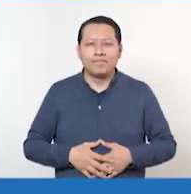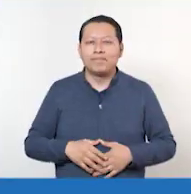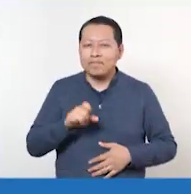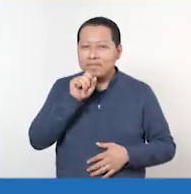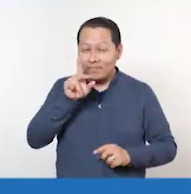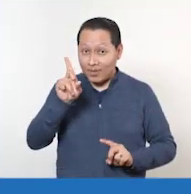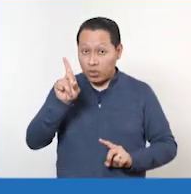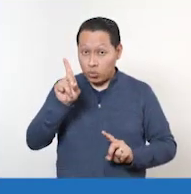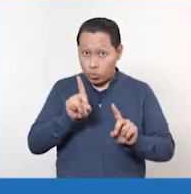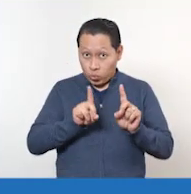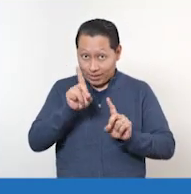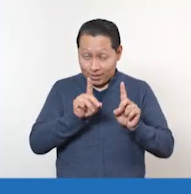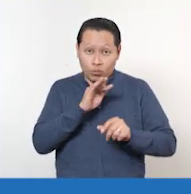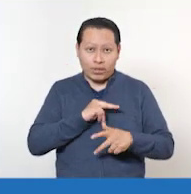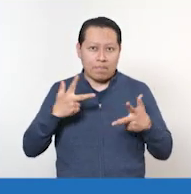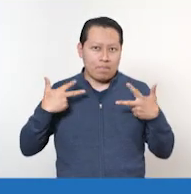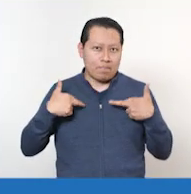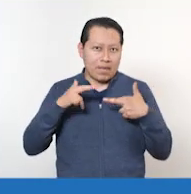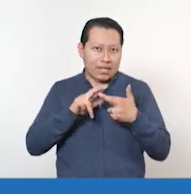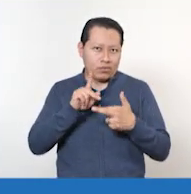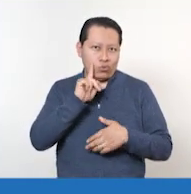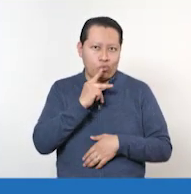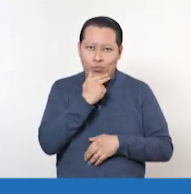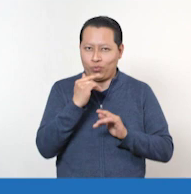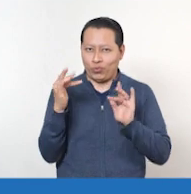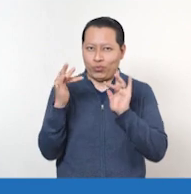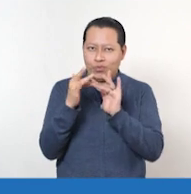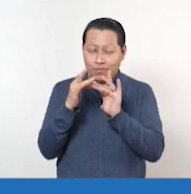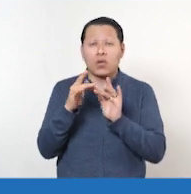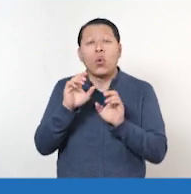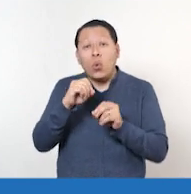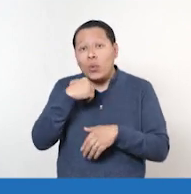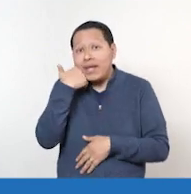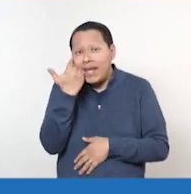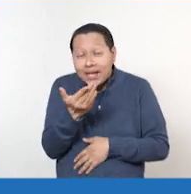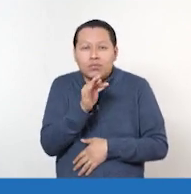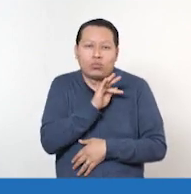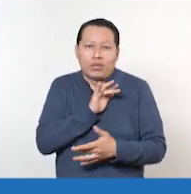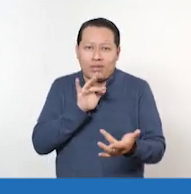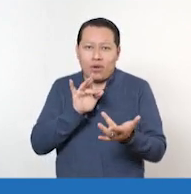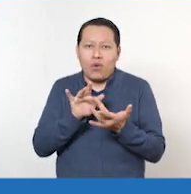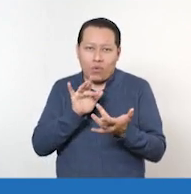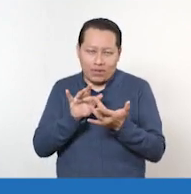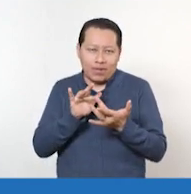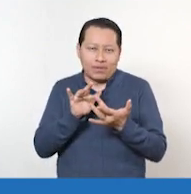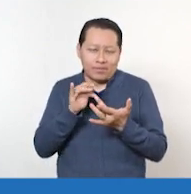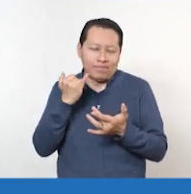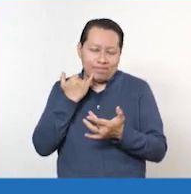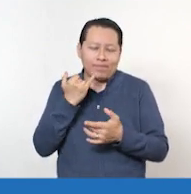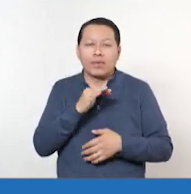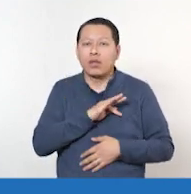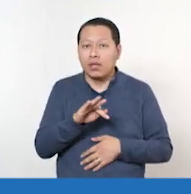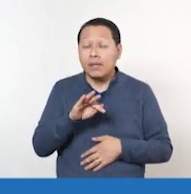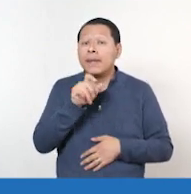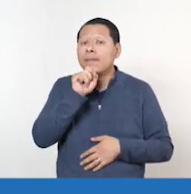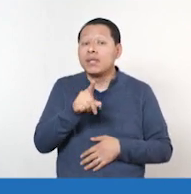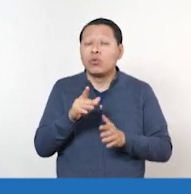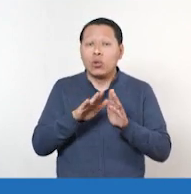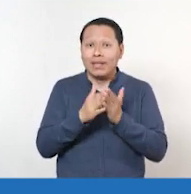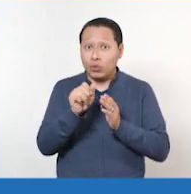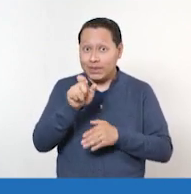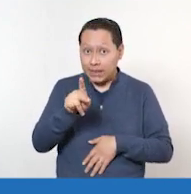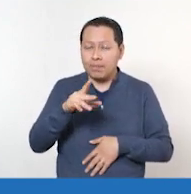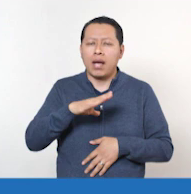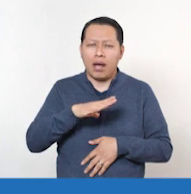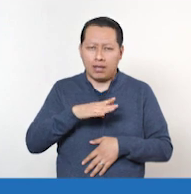Si tienes alguna duda, comunícate con tu maestra o maestro. O si lo prefieres, contáctanos. También